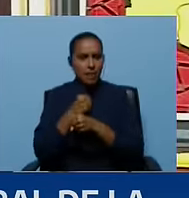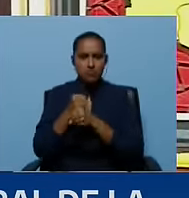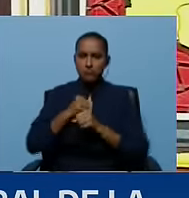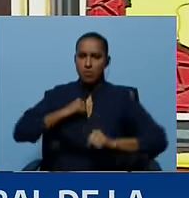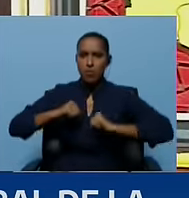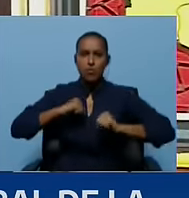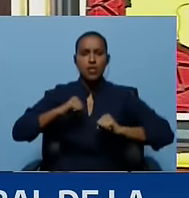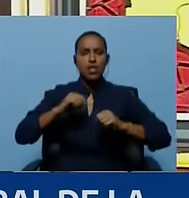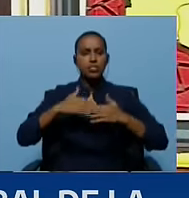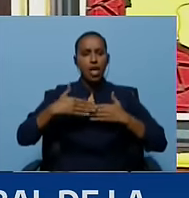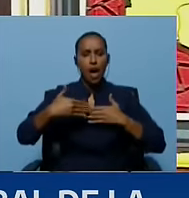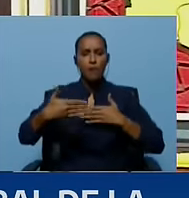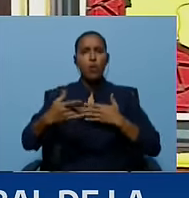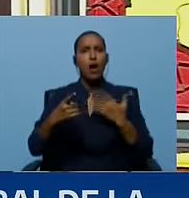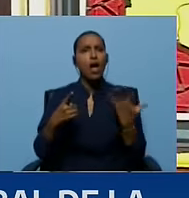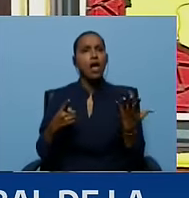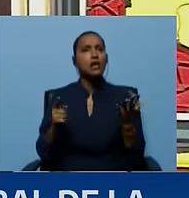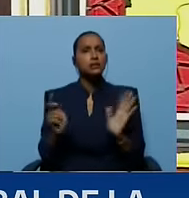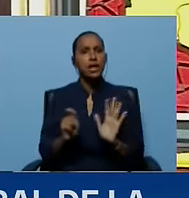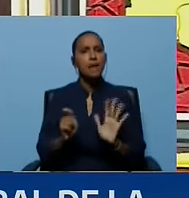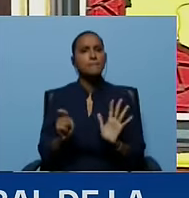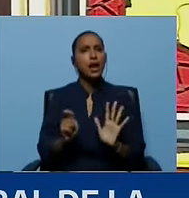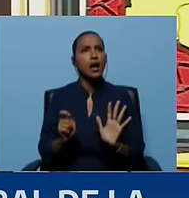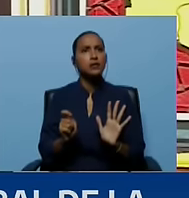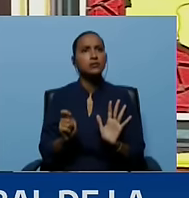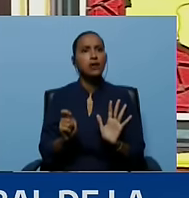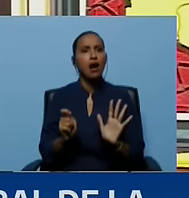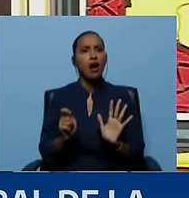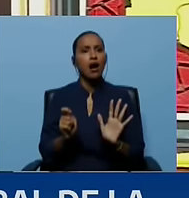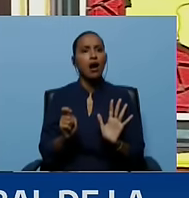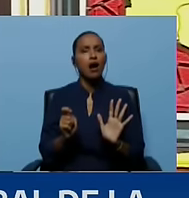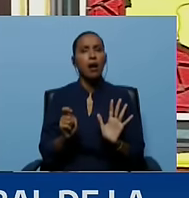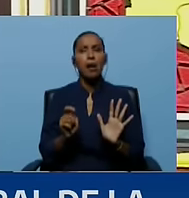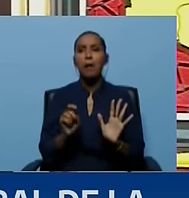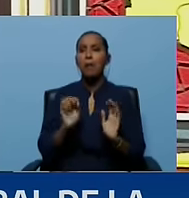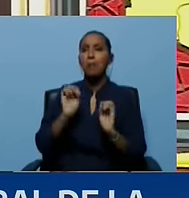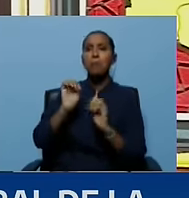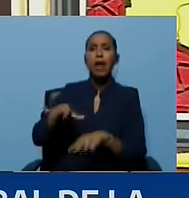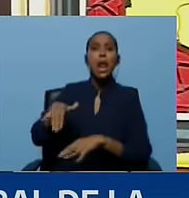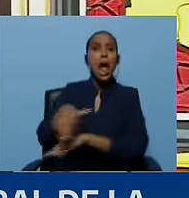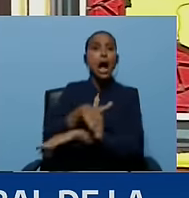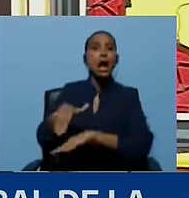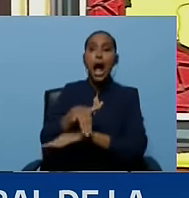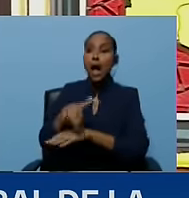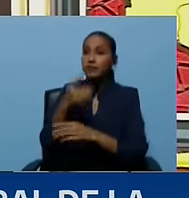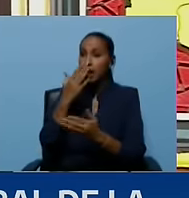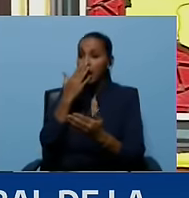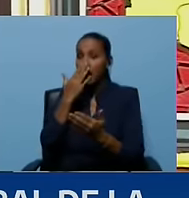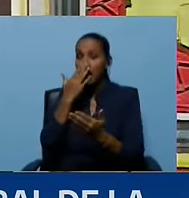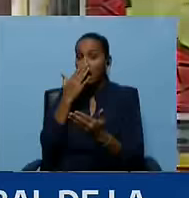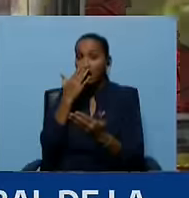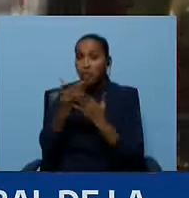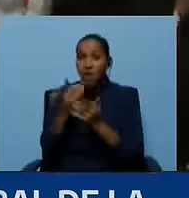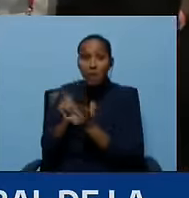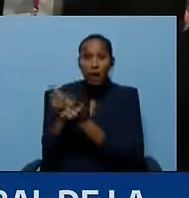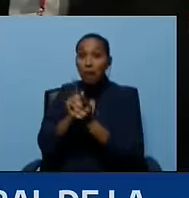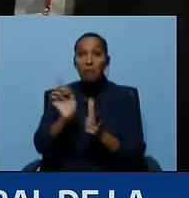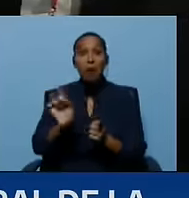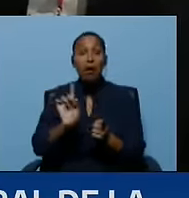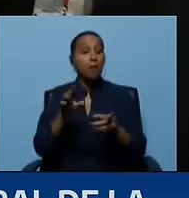Y a los 6 meses... Mire, ese tipo no sale de la oficina, chicos. Entonces uno lo que dice...